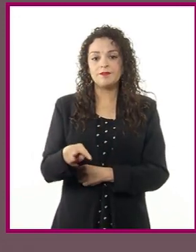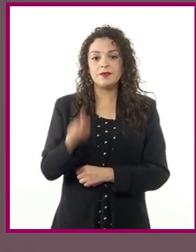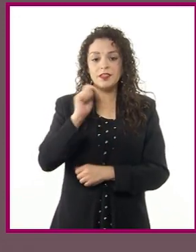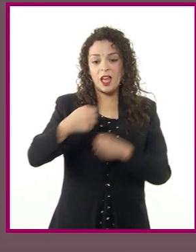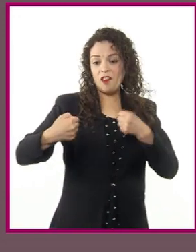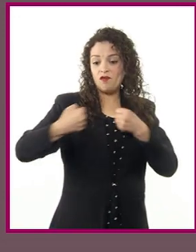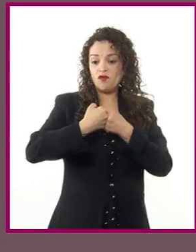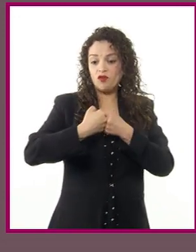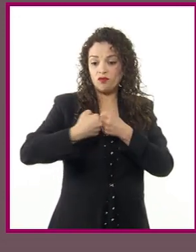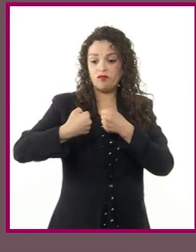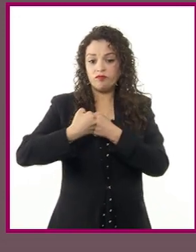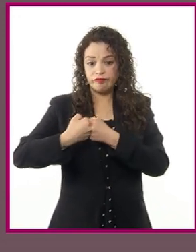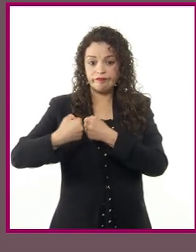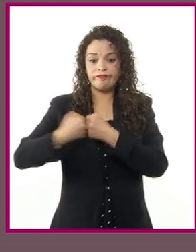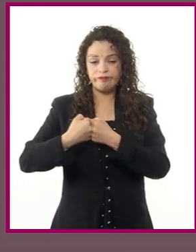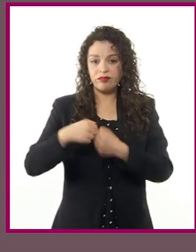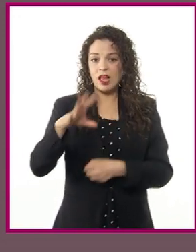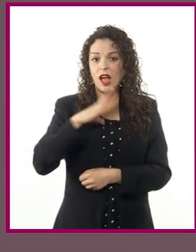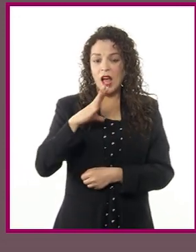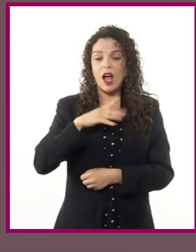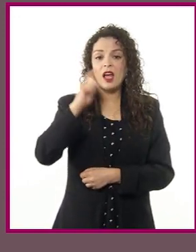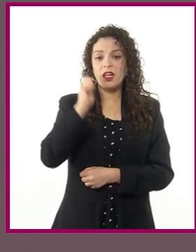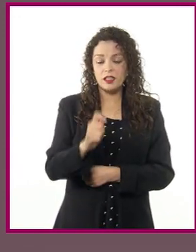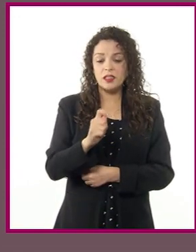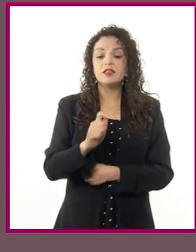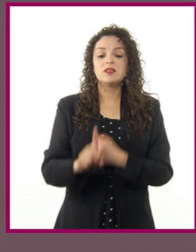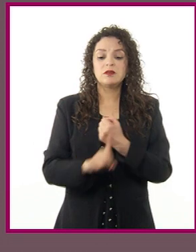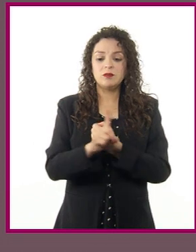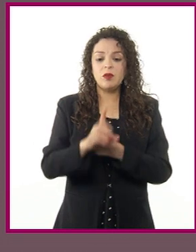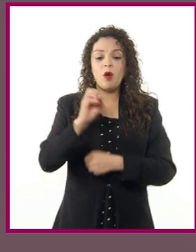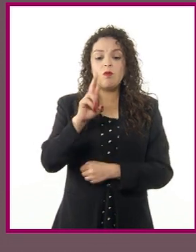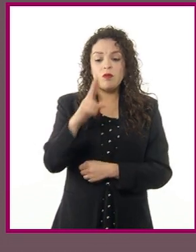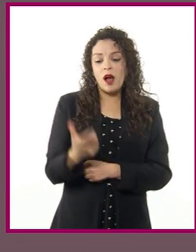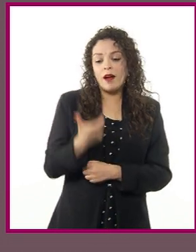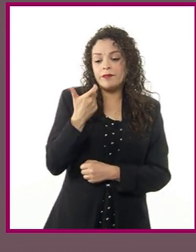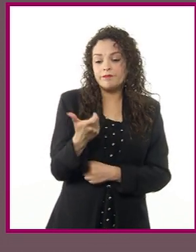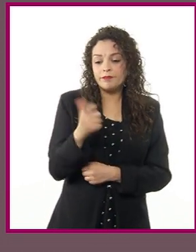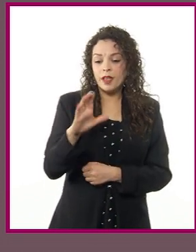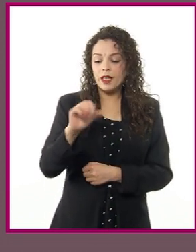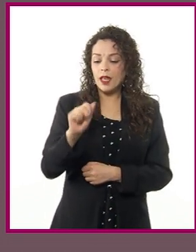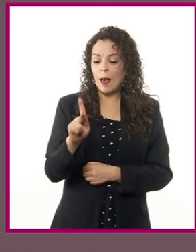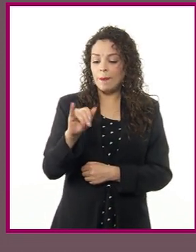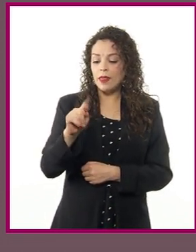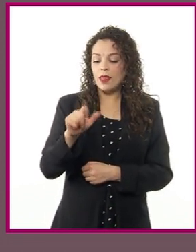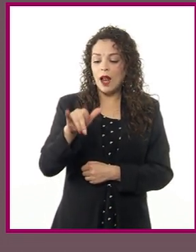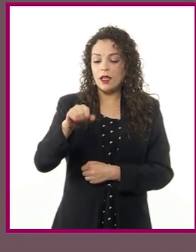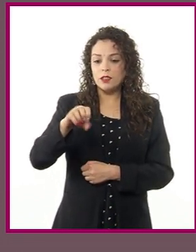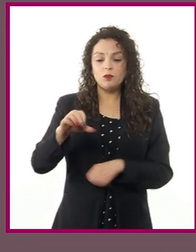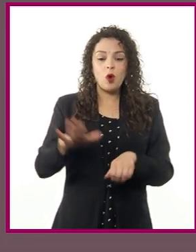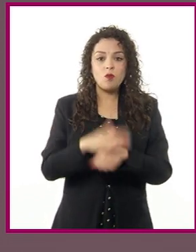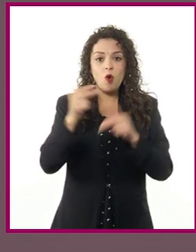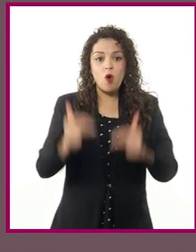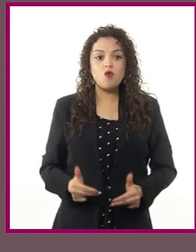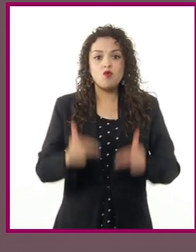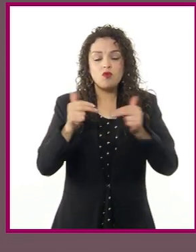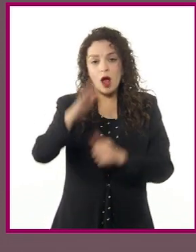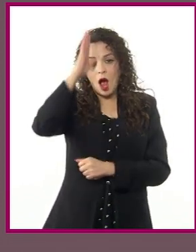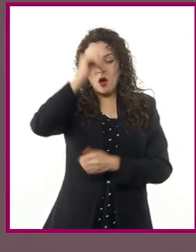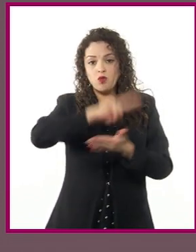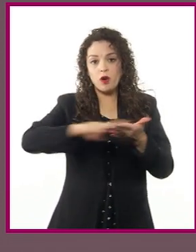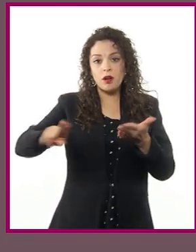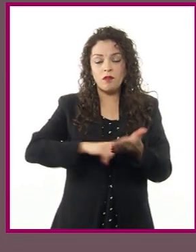fronteras ha provocado, entre otras cosas, la expansión del capitalismo a través de los tratados comerciales entre los